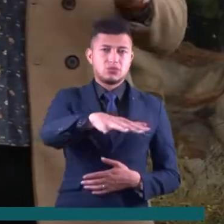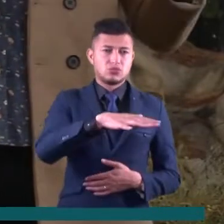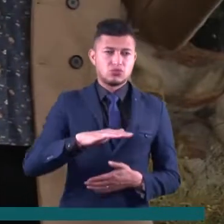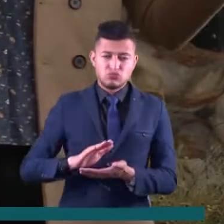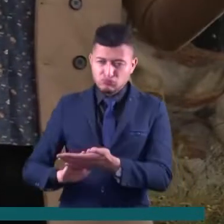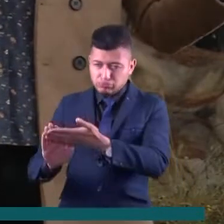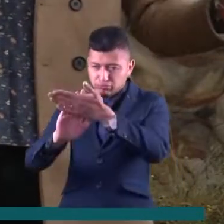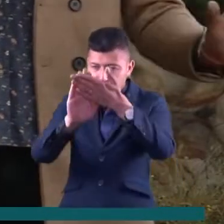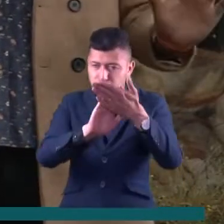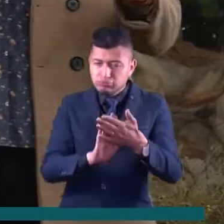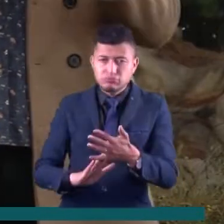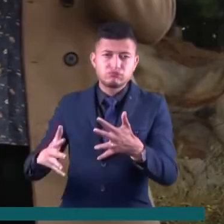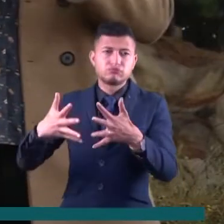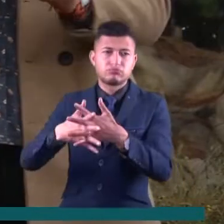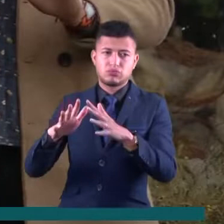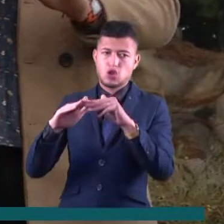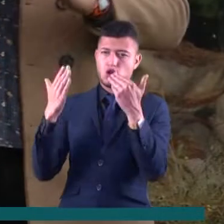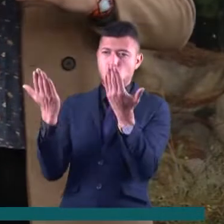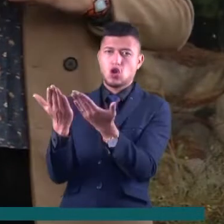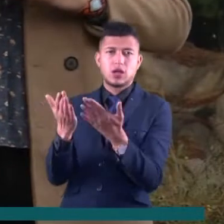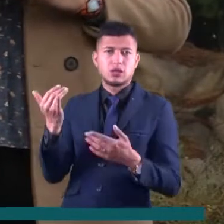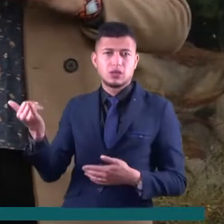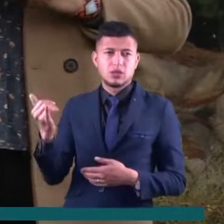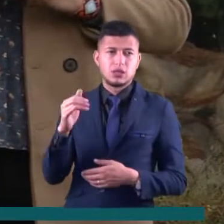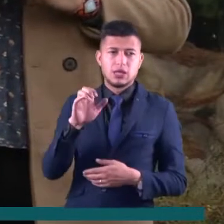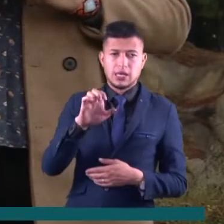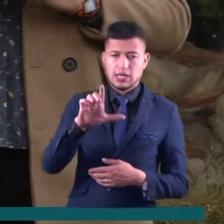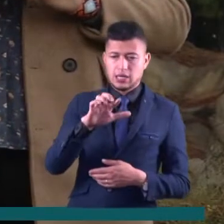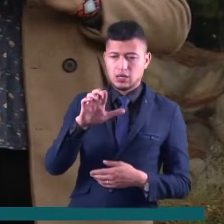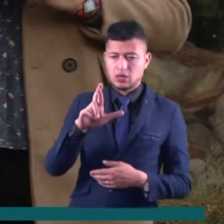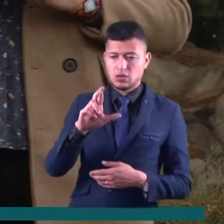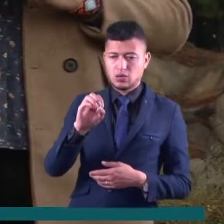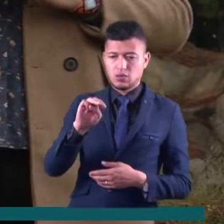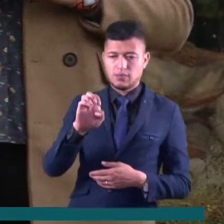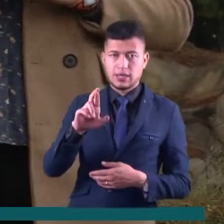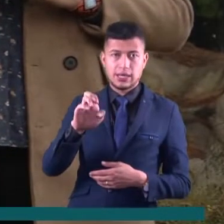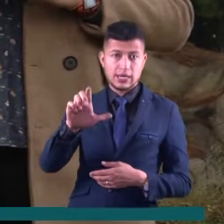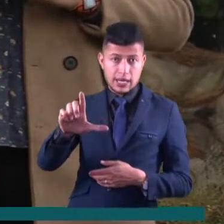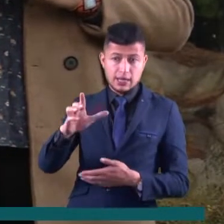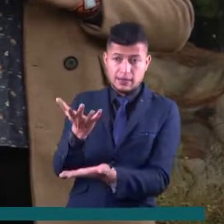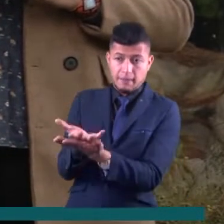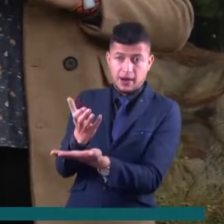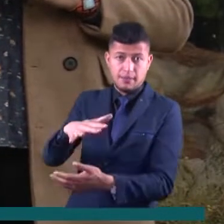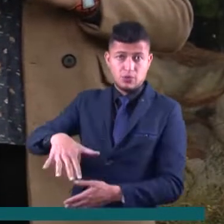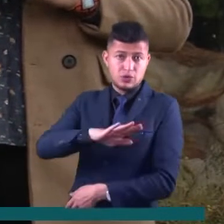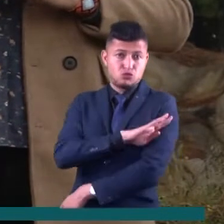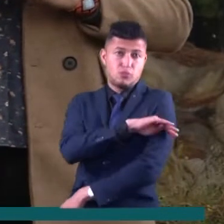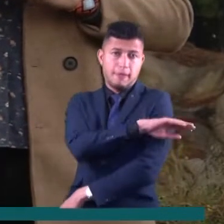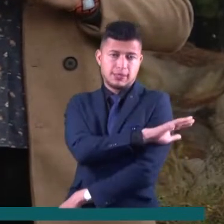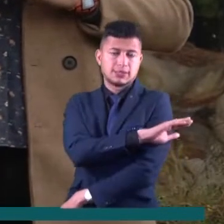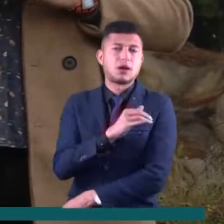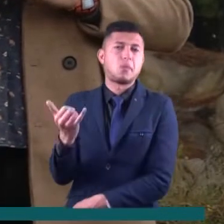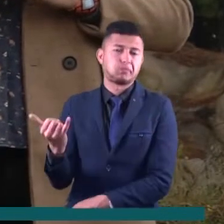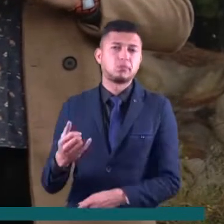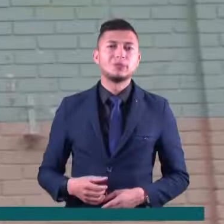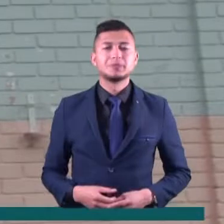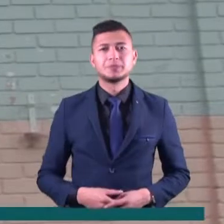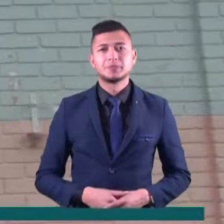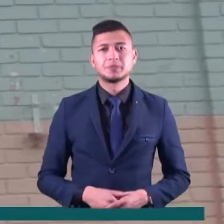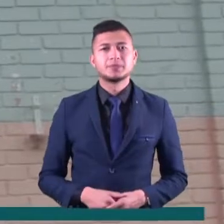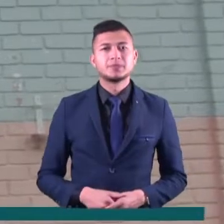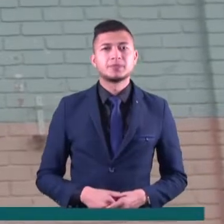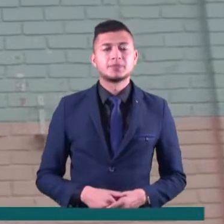beneficiadas con la remodelación y adecuación de la institución educativa el romeral ubicada en el páramo de sumapaz